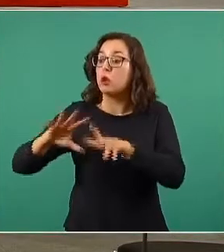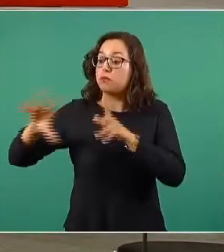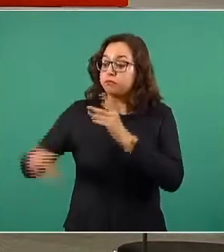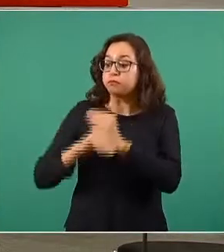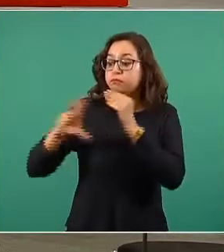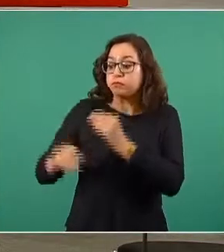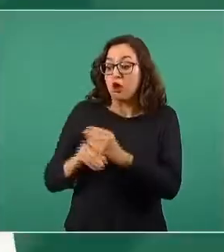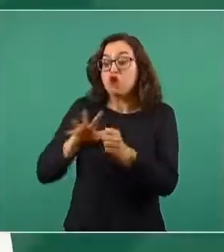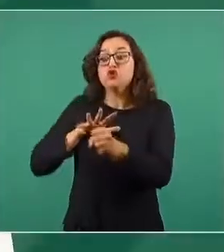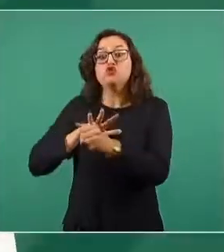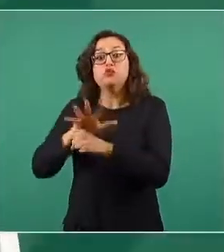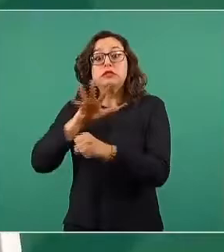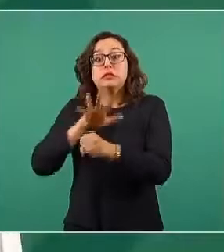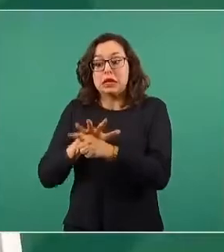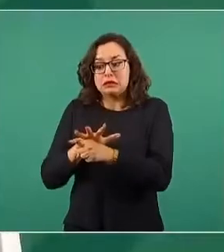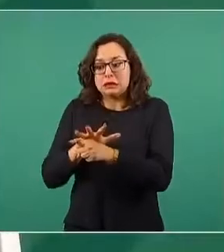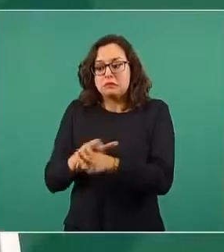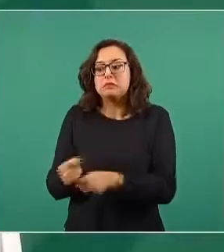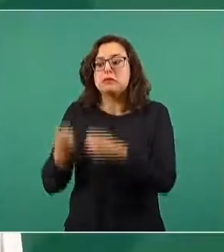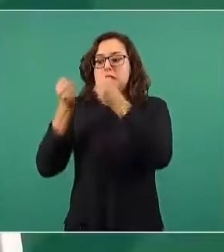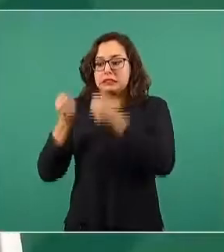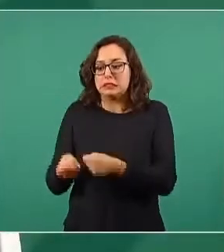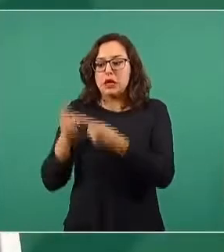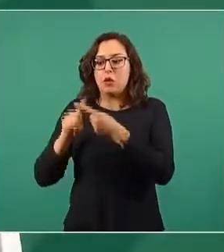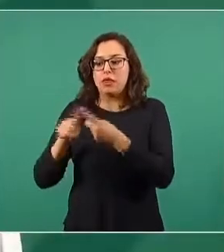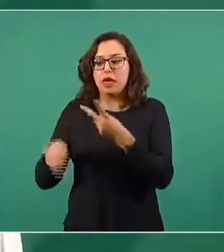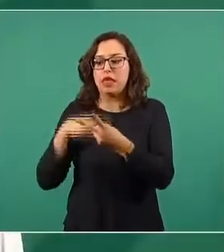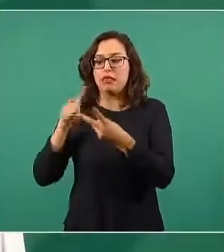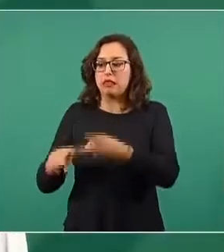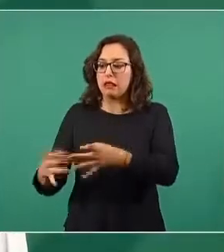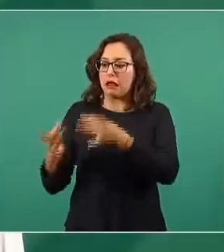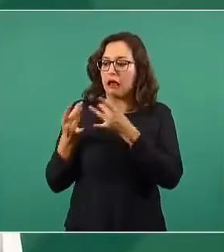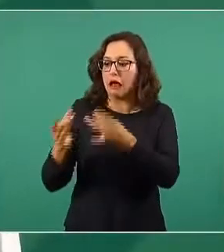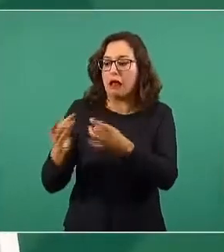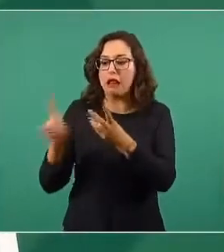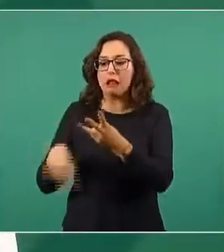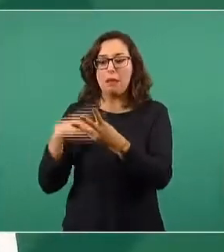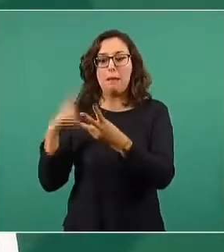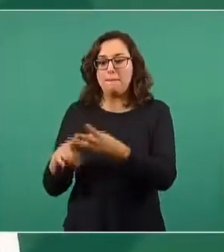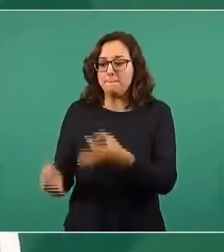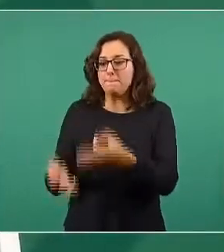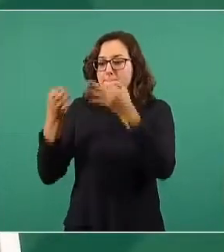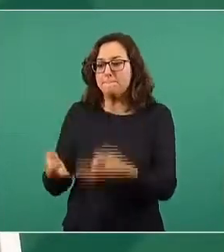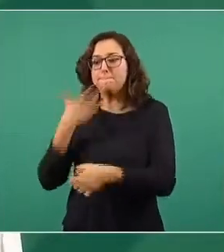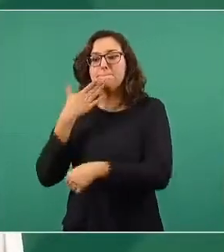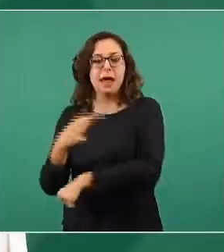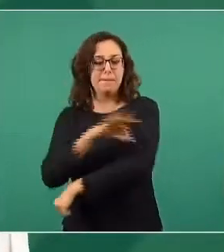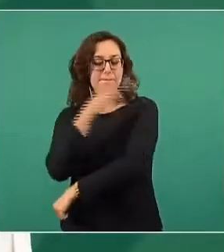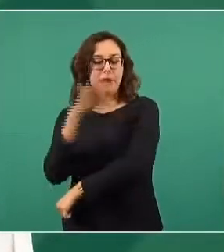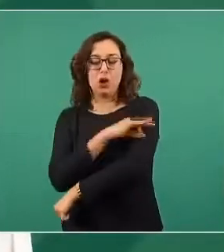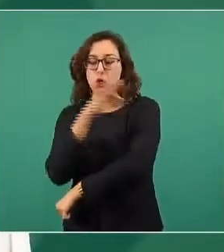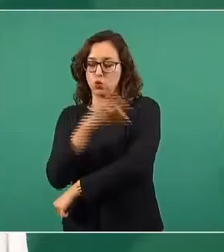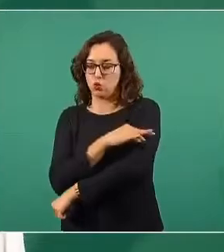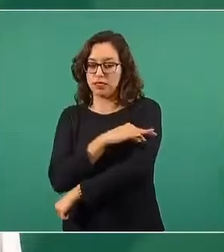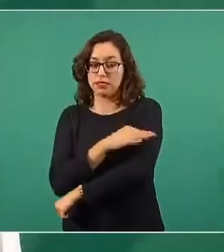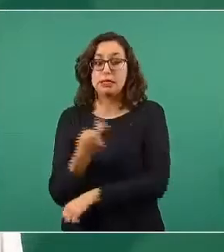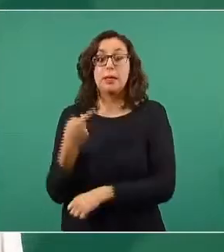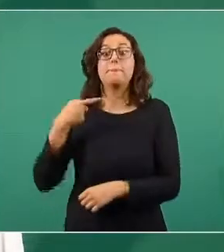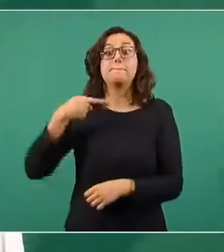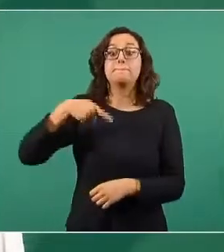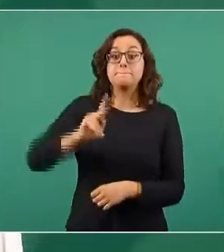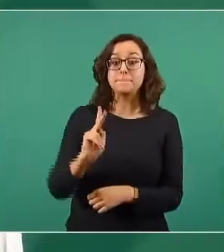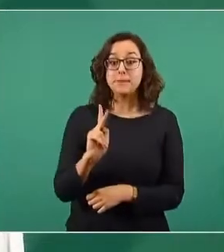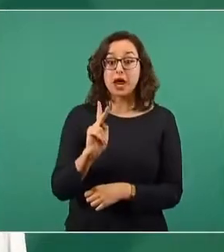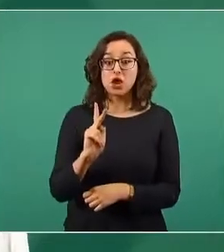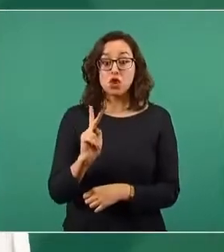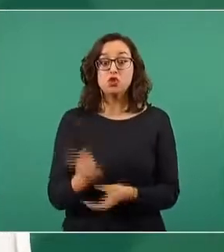documentación sobre la seguridad, la calidad y la eficacia de las vacunas. Pero no necesariamente